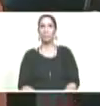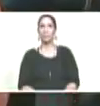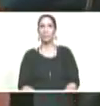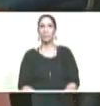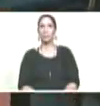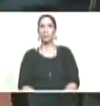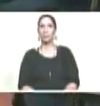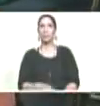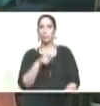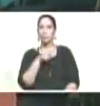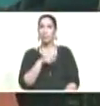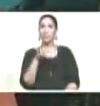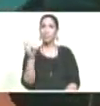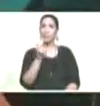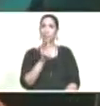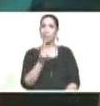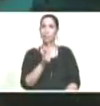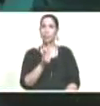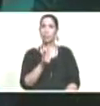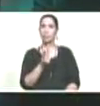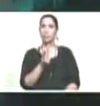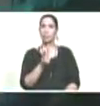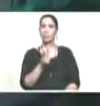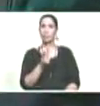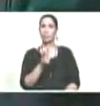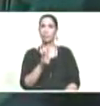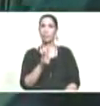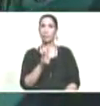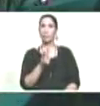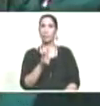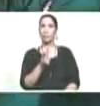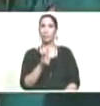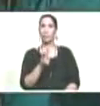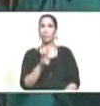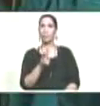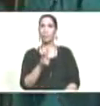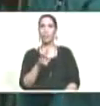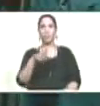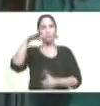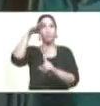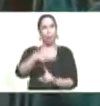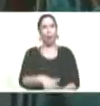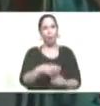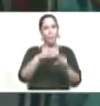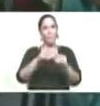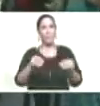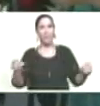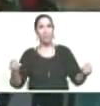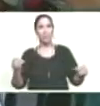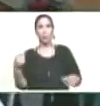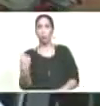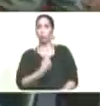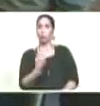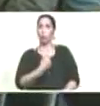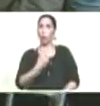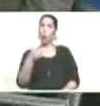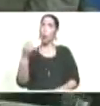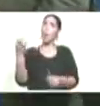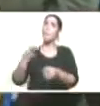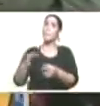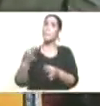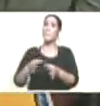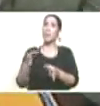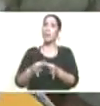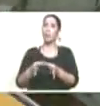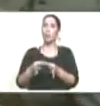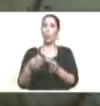que en esa Venezuela se despreciaba el campo porque solo valía el petrodólar y se